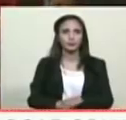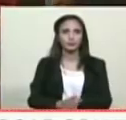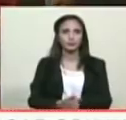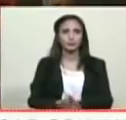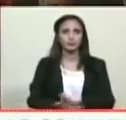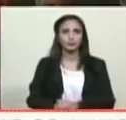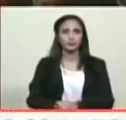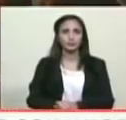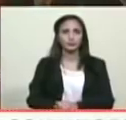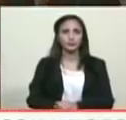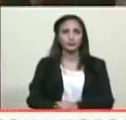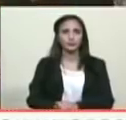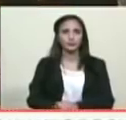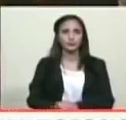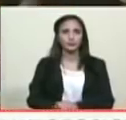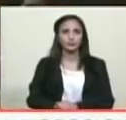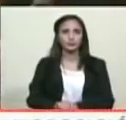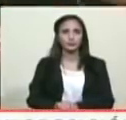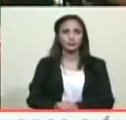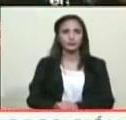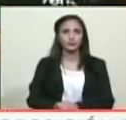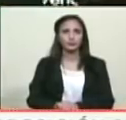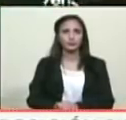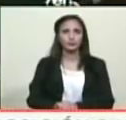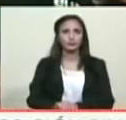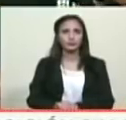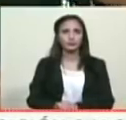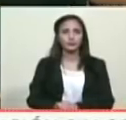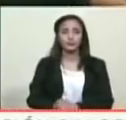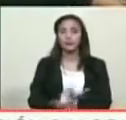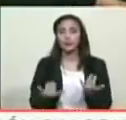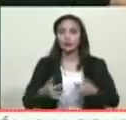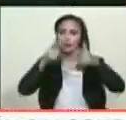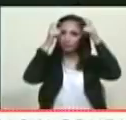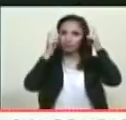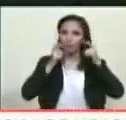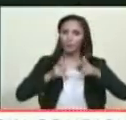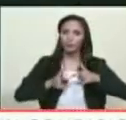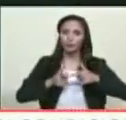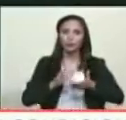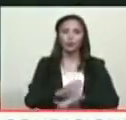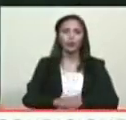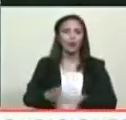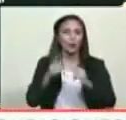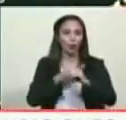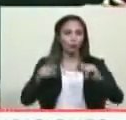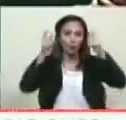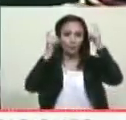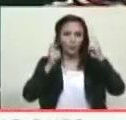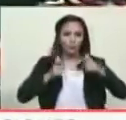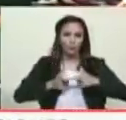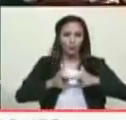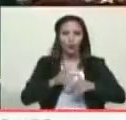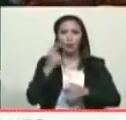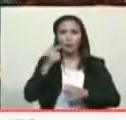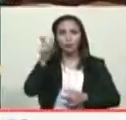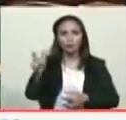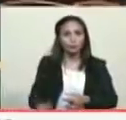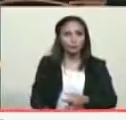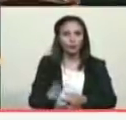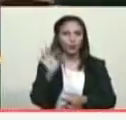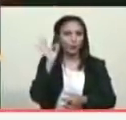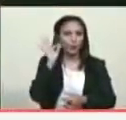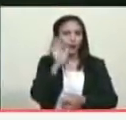Estado Plurinacional de Bolivia, Juan Evo Morales Ayma, por parte de la doctora Alejandrina Reyes, rectora